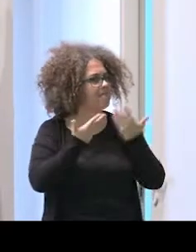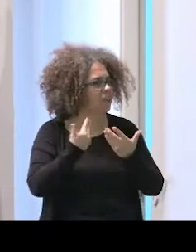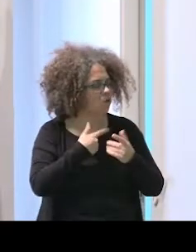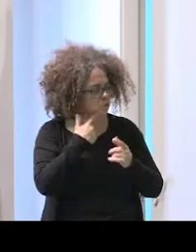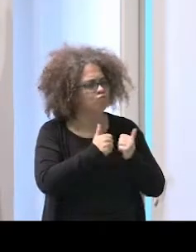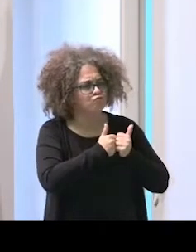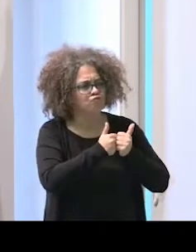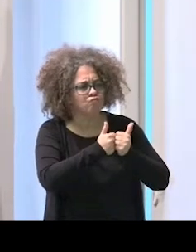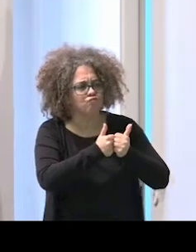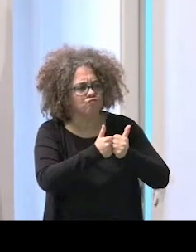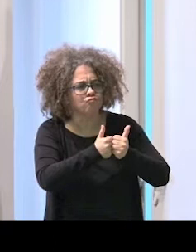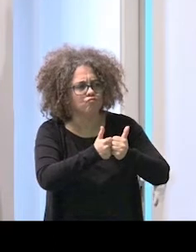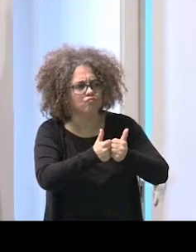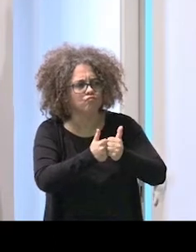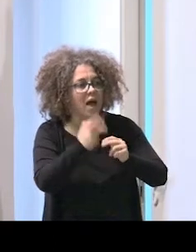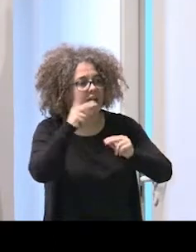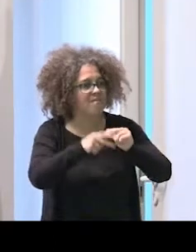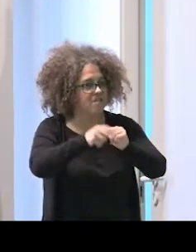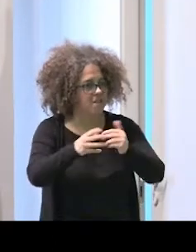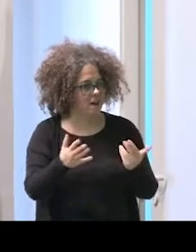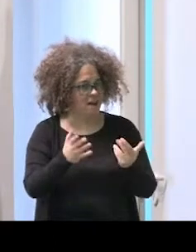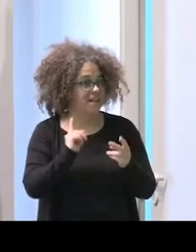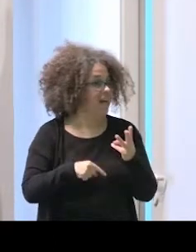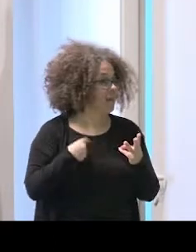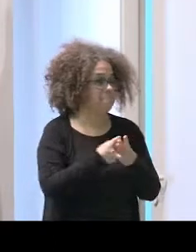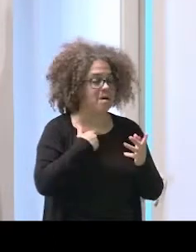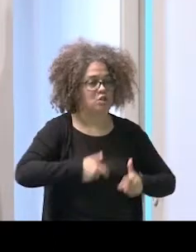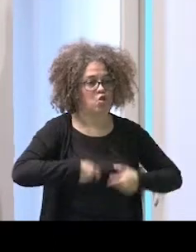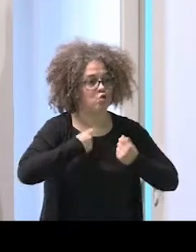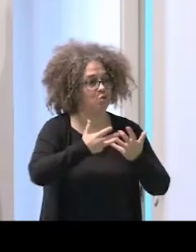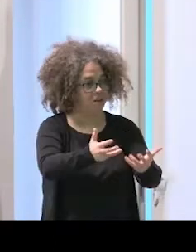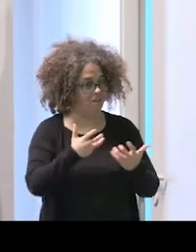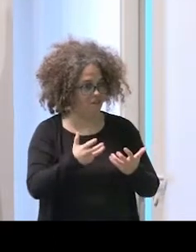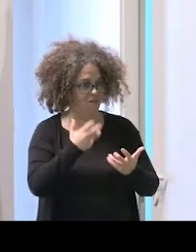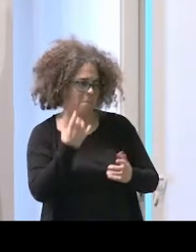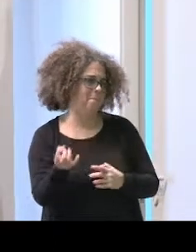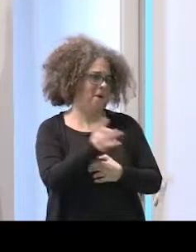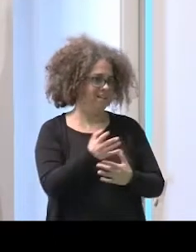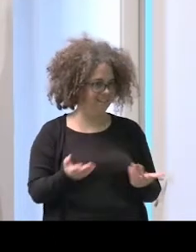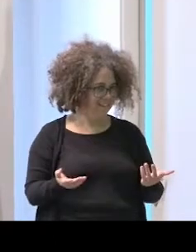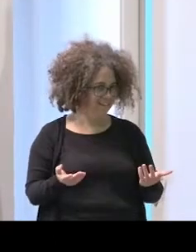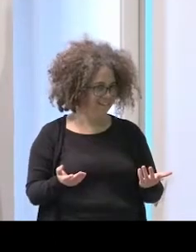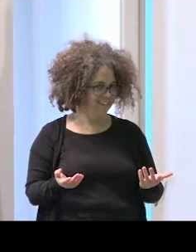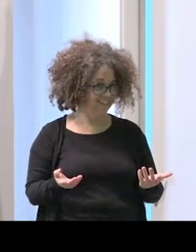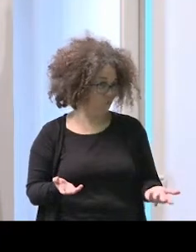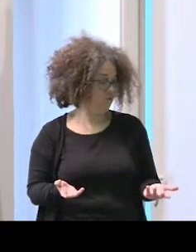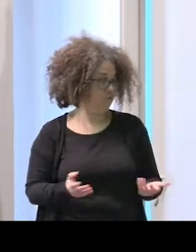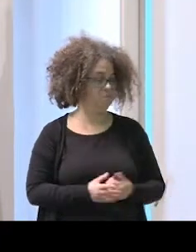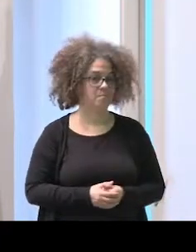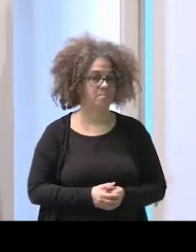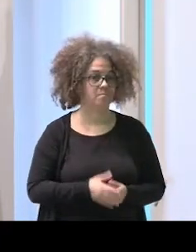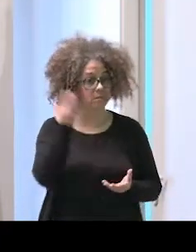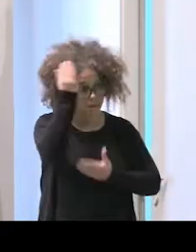toca, y encima los estudios de costo-beneficio son favorables a un screening universal, ¿vale? Así que,